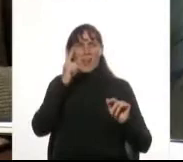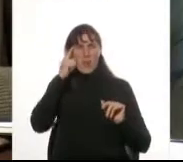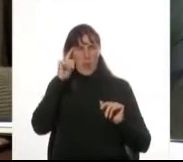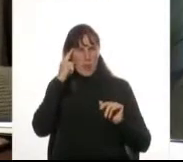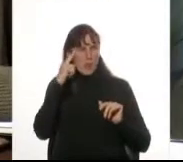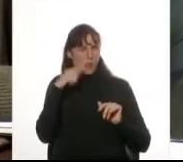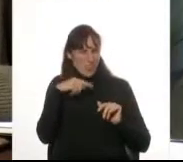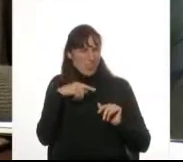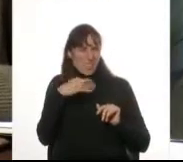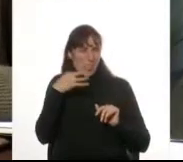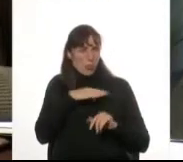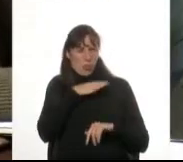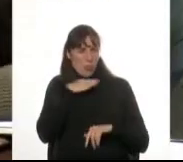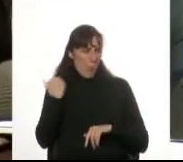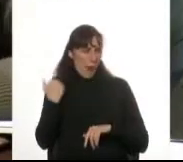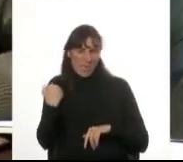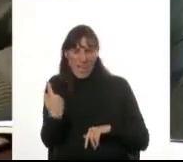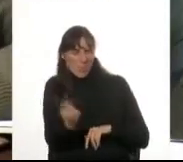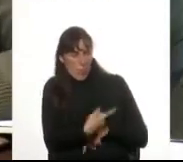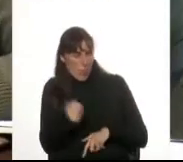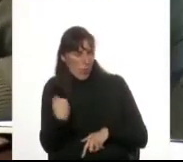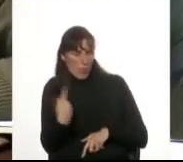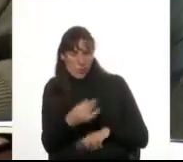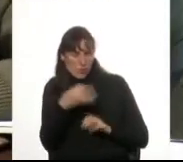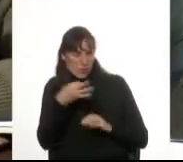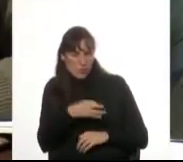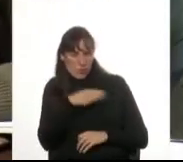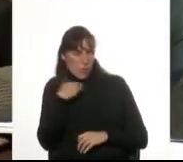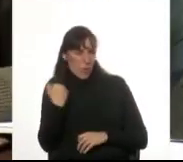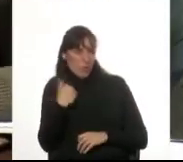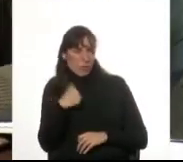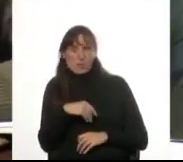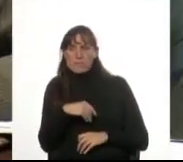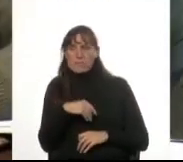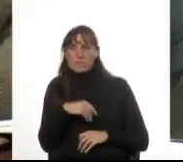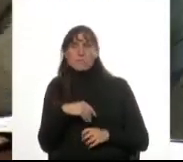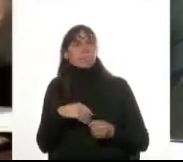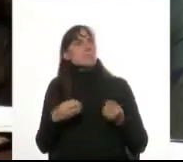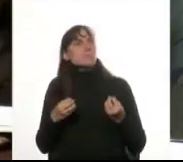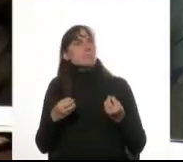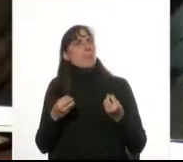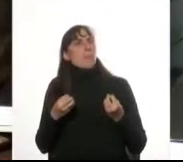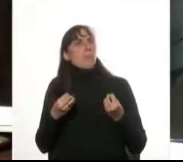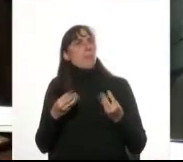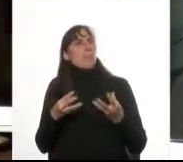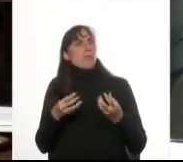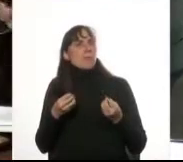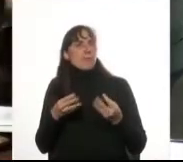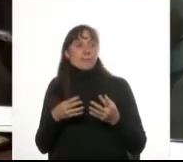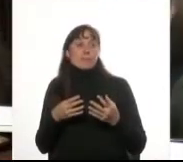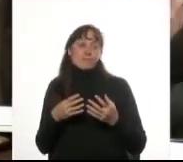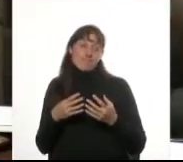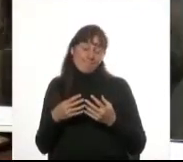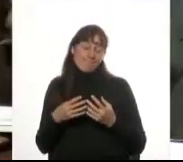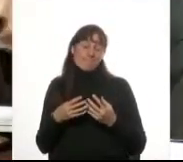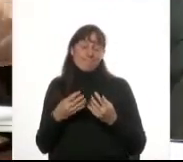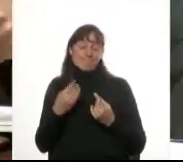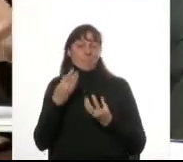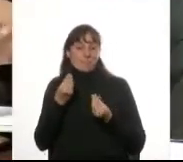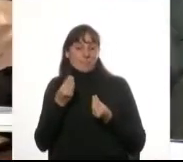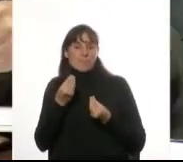matar, nos van a matar a todos. ¿Por qué? Porque estaba la desconfianza